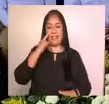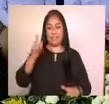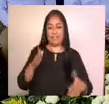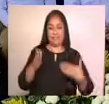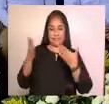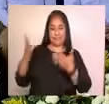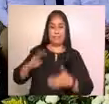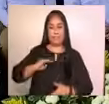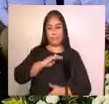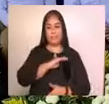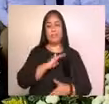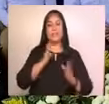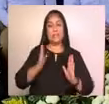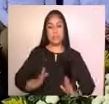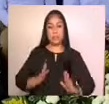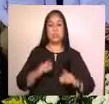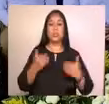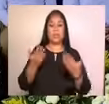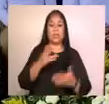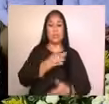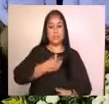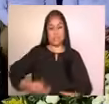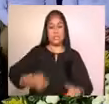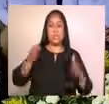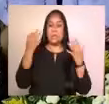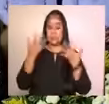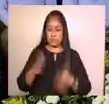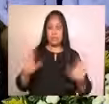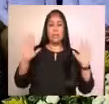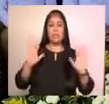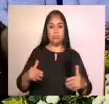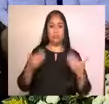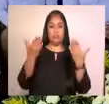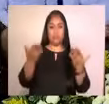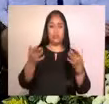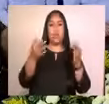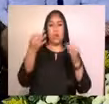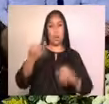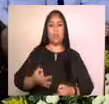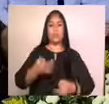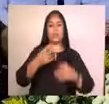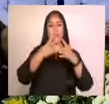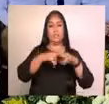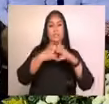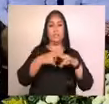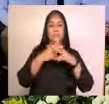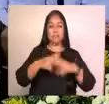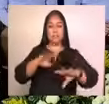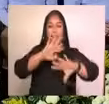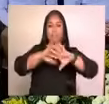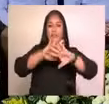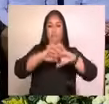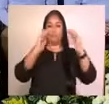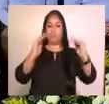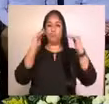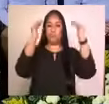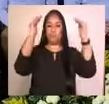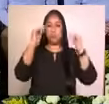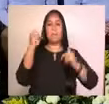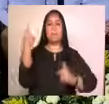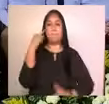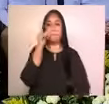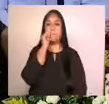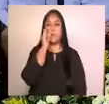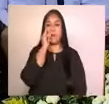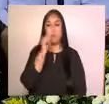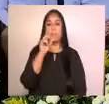República, queda oficialmente entregado el remozamiento del Centro de Detención Máxima de Seguridad para Hombres,